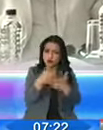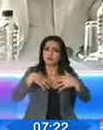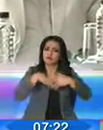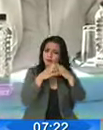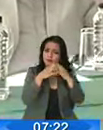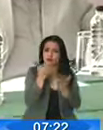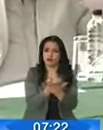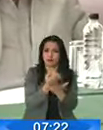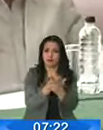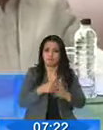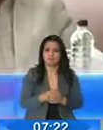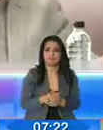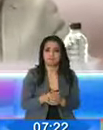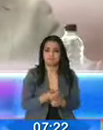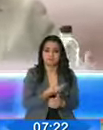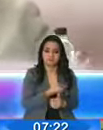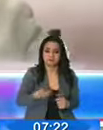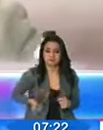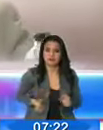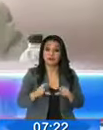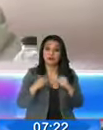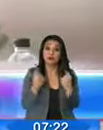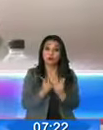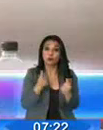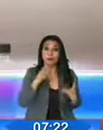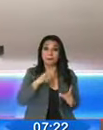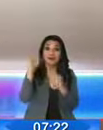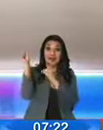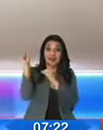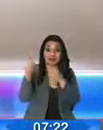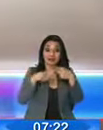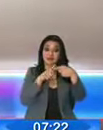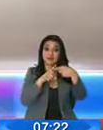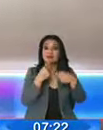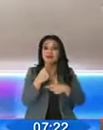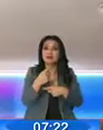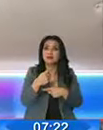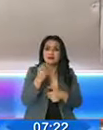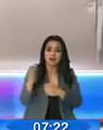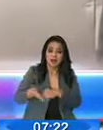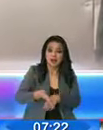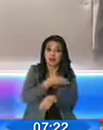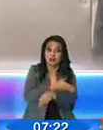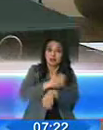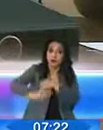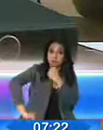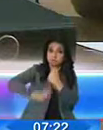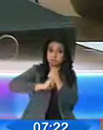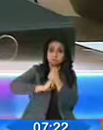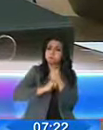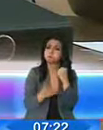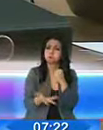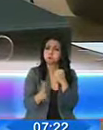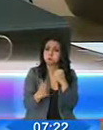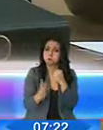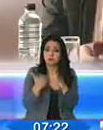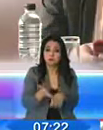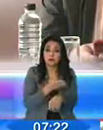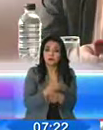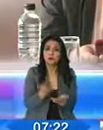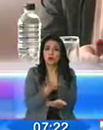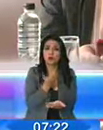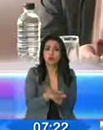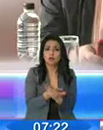de migrantes, Florentino Ordeña, mencionó que no han tenido el apoyo necesario y las propuestas se han quedado